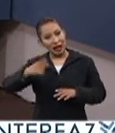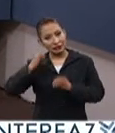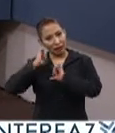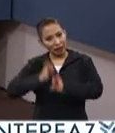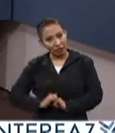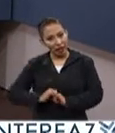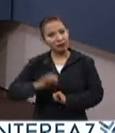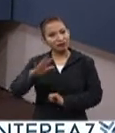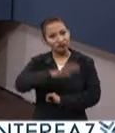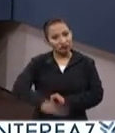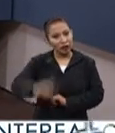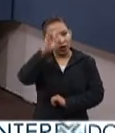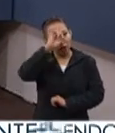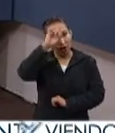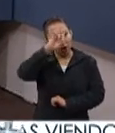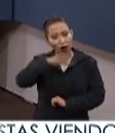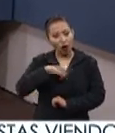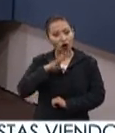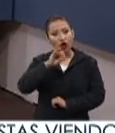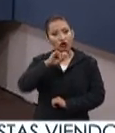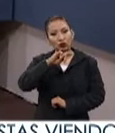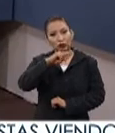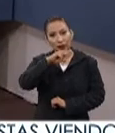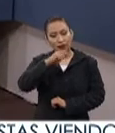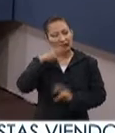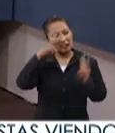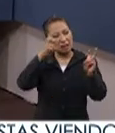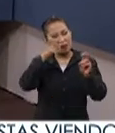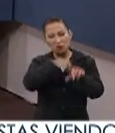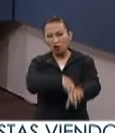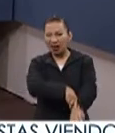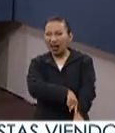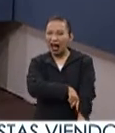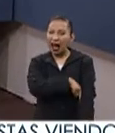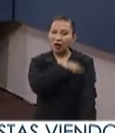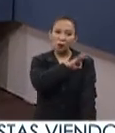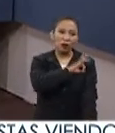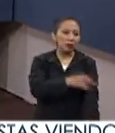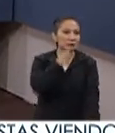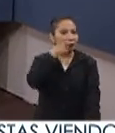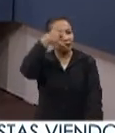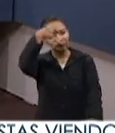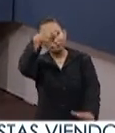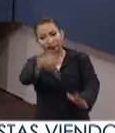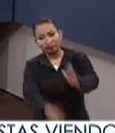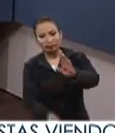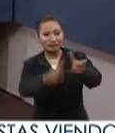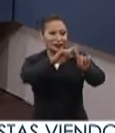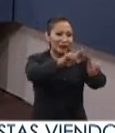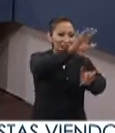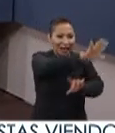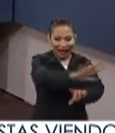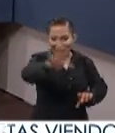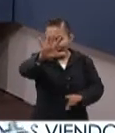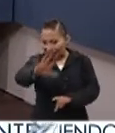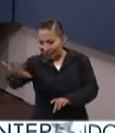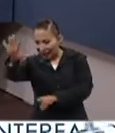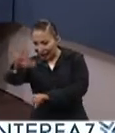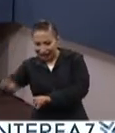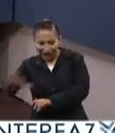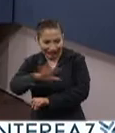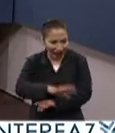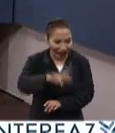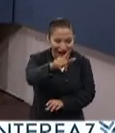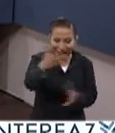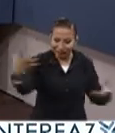Derechos Humanos. Y bueno, es un tema muy amplio, podríamos ahondar en cada uno de los diferentes pues